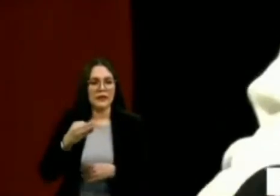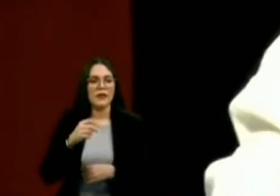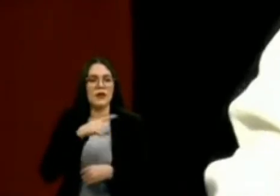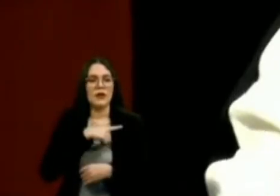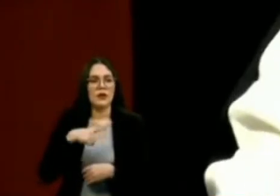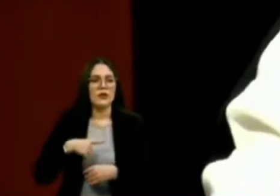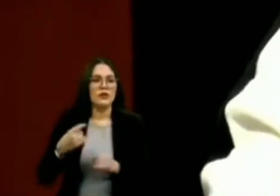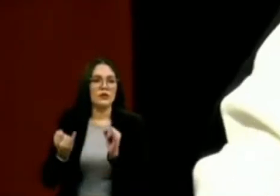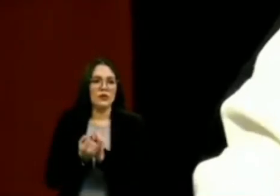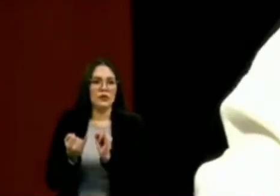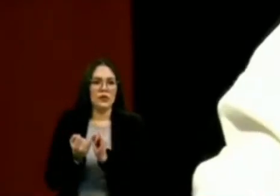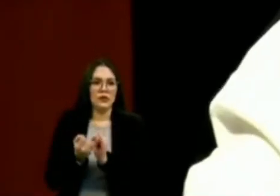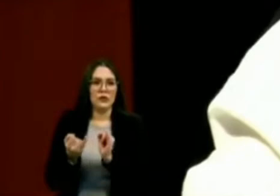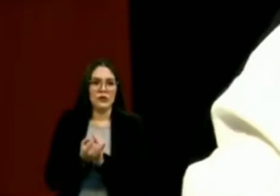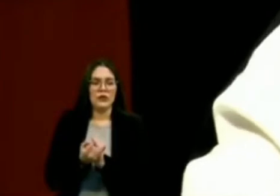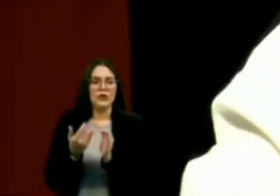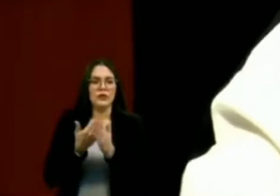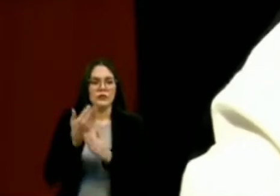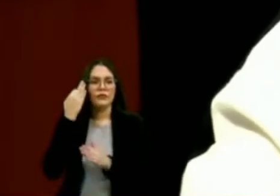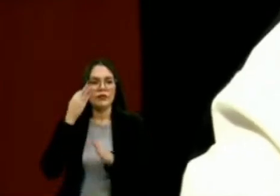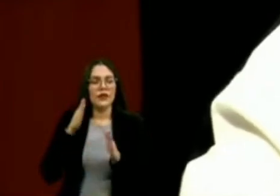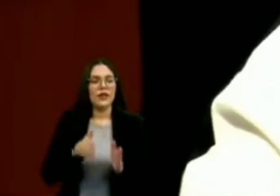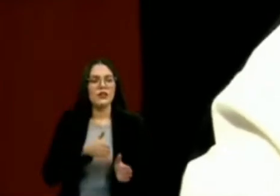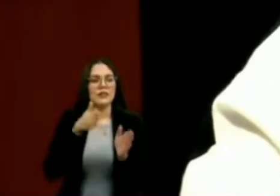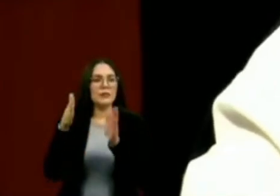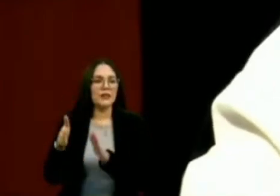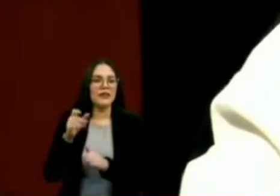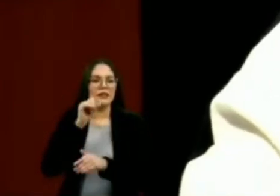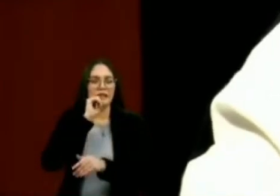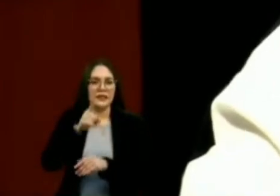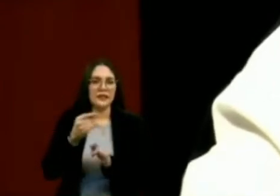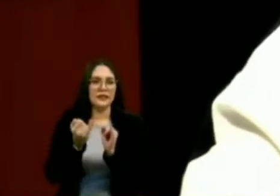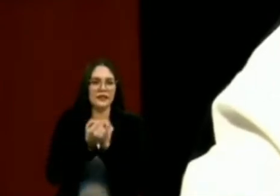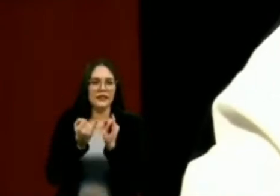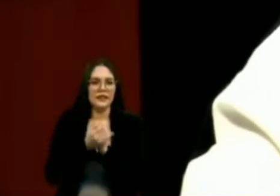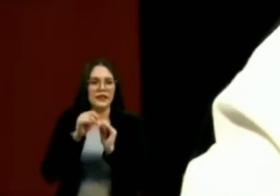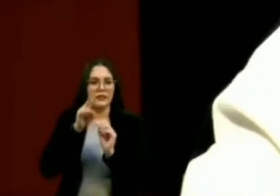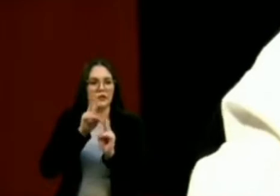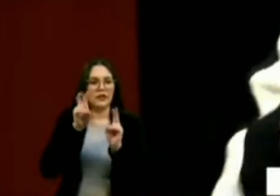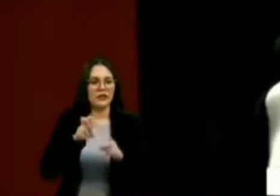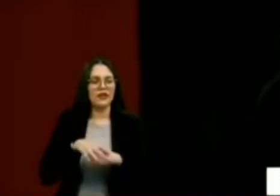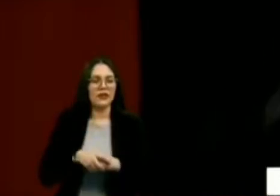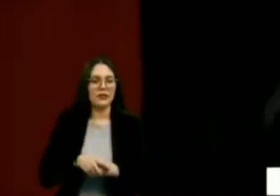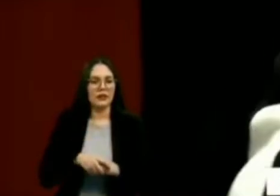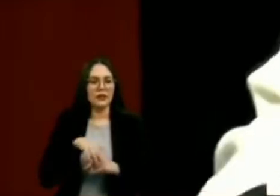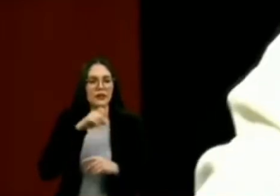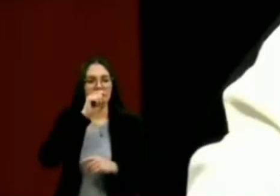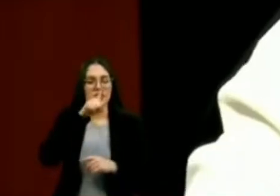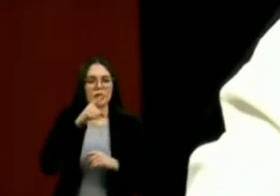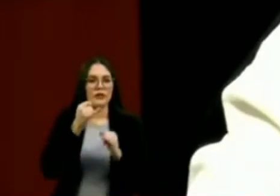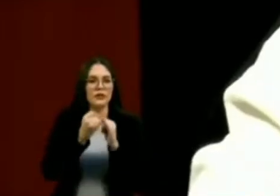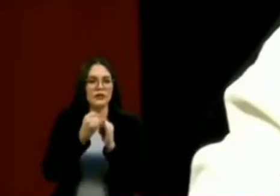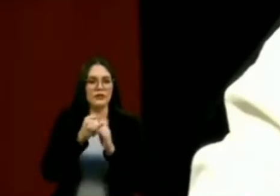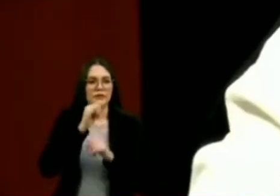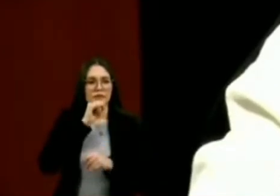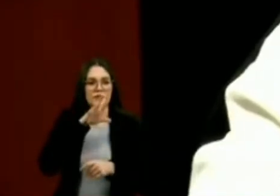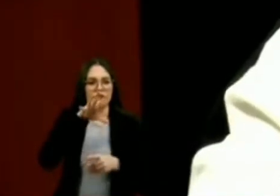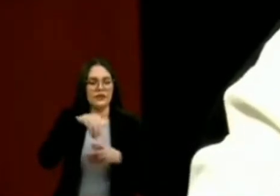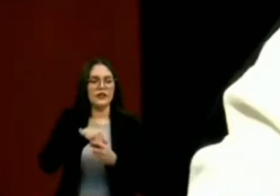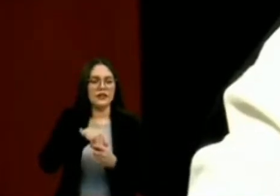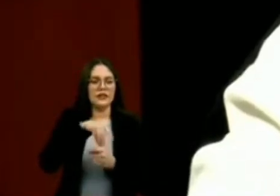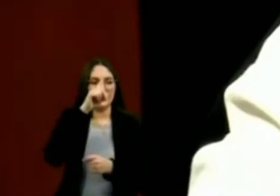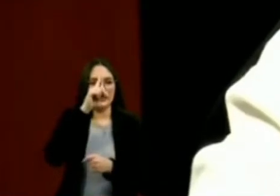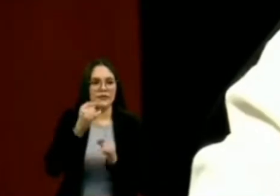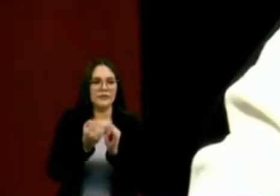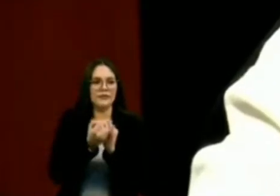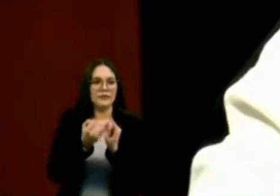prorrogar lo que estamos en nuestra agenda legislativa, vulnerar el orden del día. Por tanto,